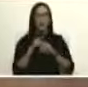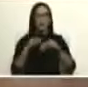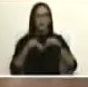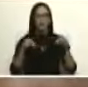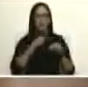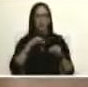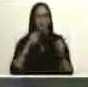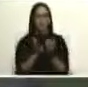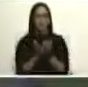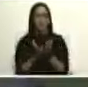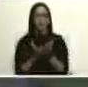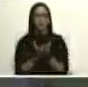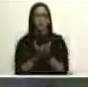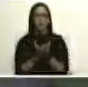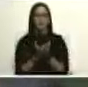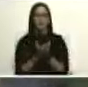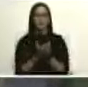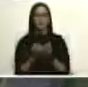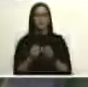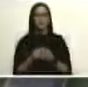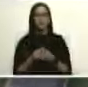nuestras escuelas y nuestras